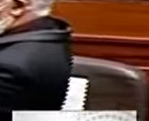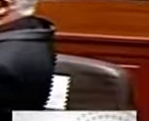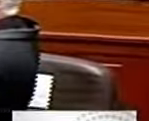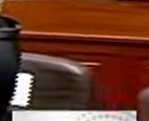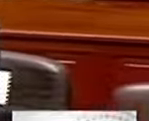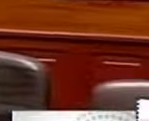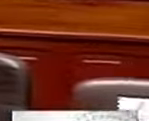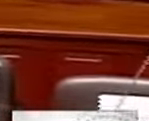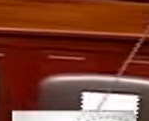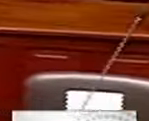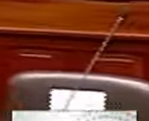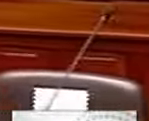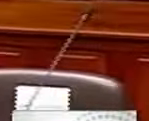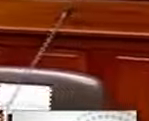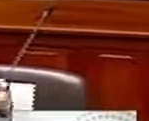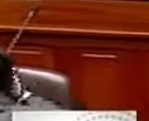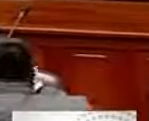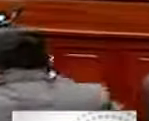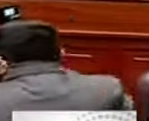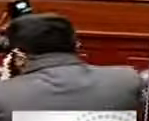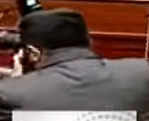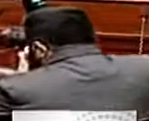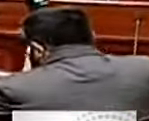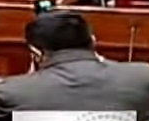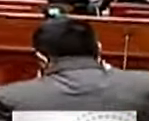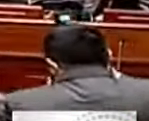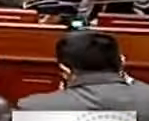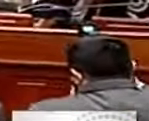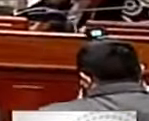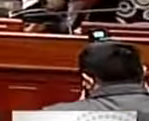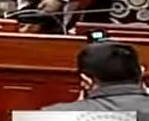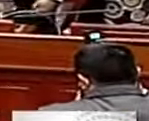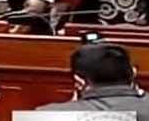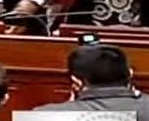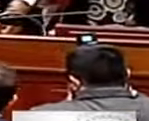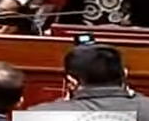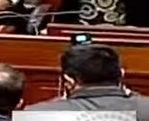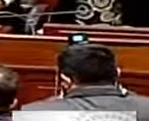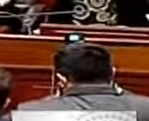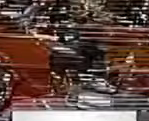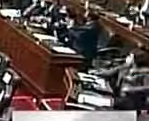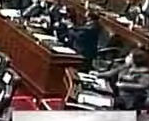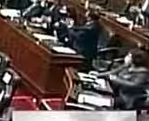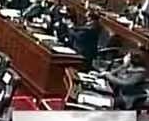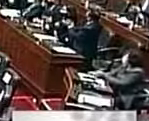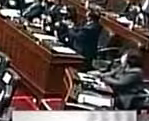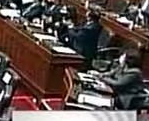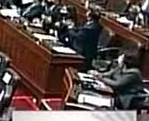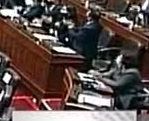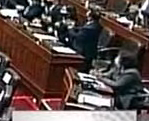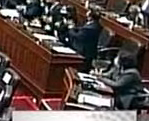el ingreso de la ministra de Inclusión Social, de la cartera de Economía también,